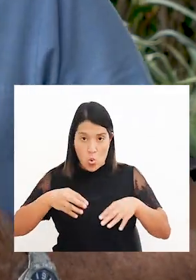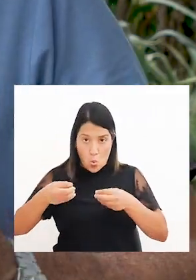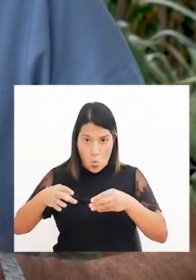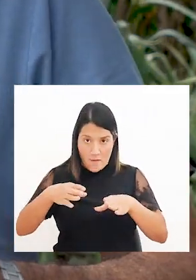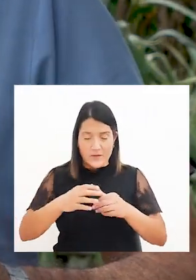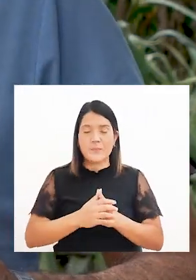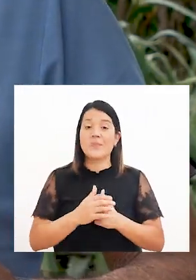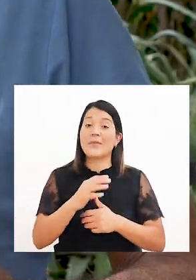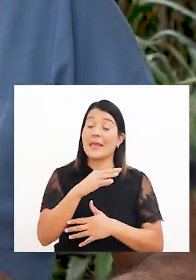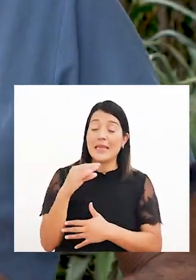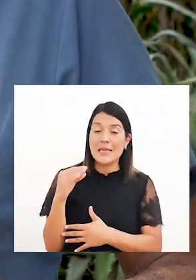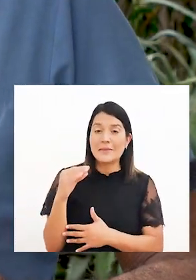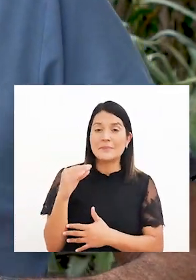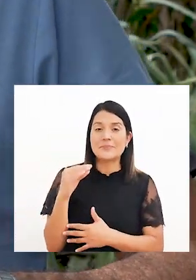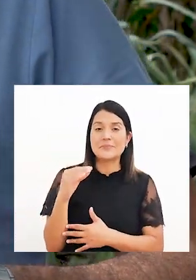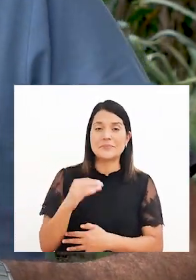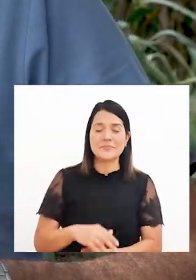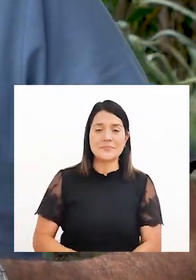Y